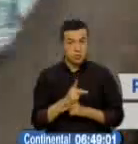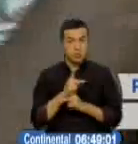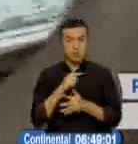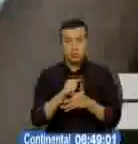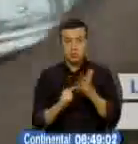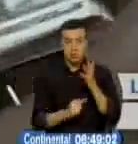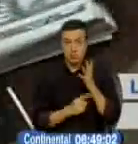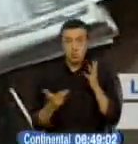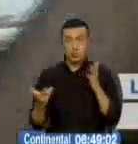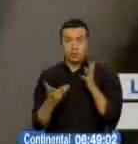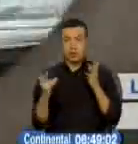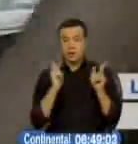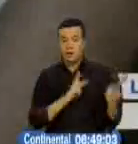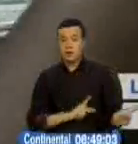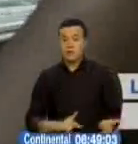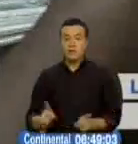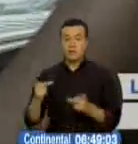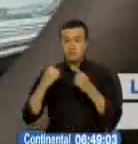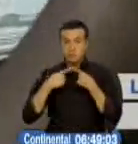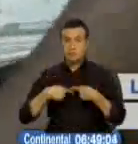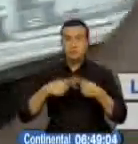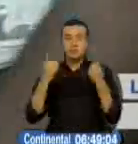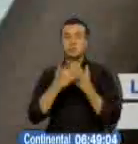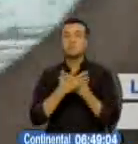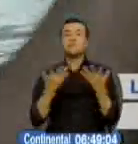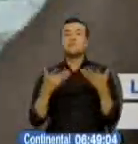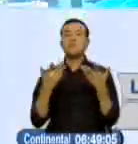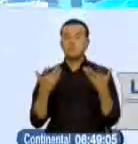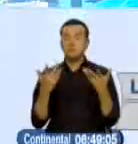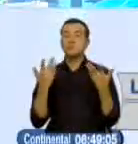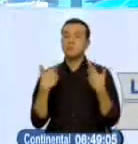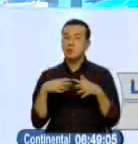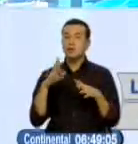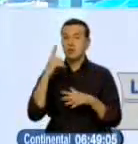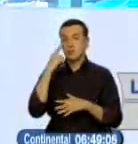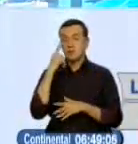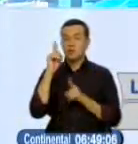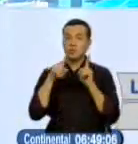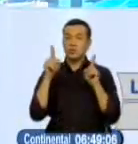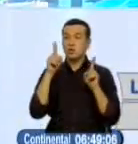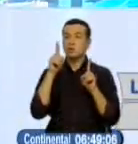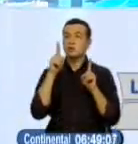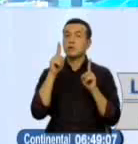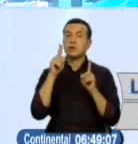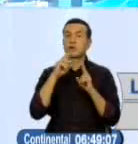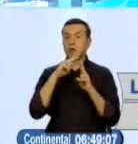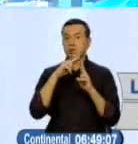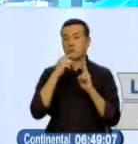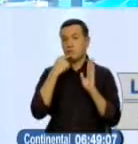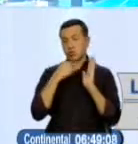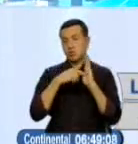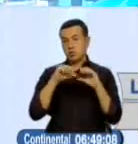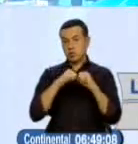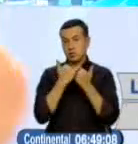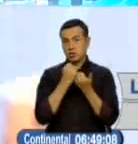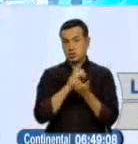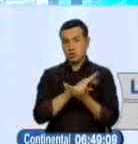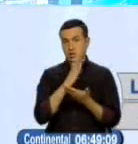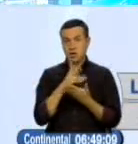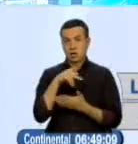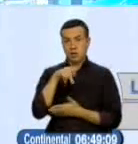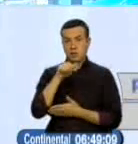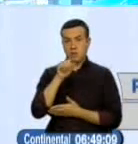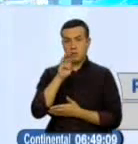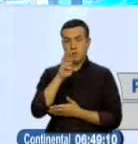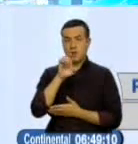proteja. Para la ejecución del plan, se ha establecido el financiamiento correspondiente, analizando varias alternativas, como lo explica el asambleísta Pavel Muñoz.